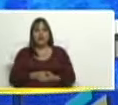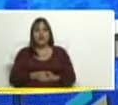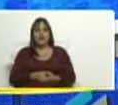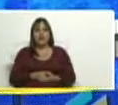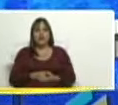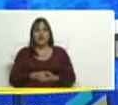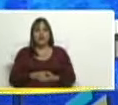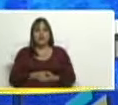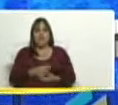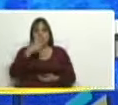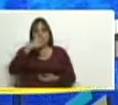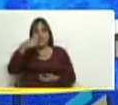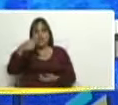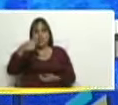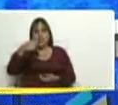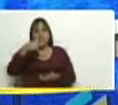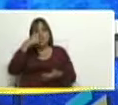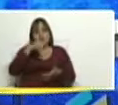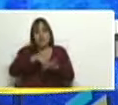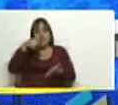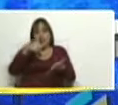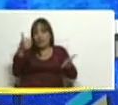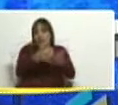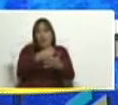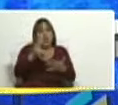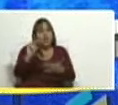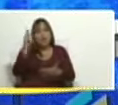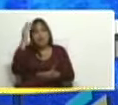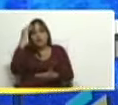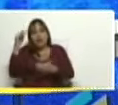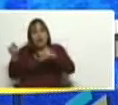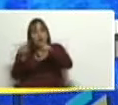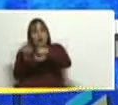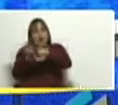Me lo eliminó. Yo no sé si eso le pasa a otros en el mundo.